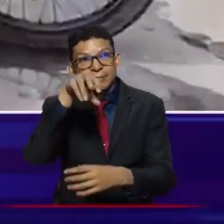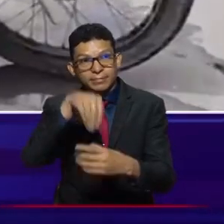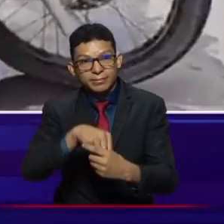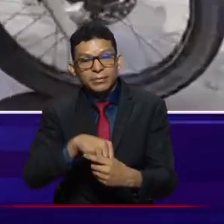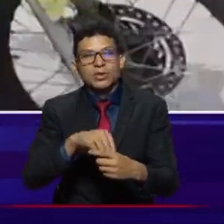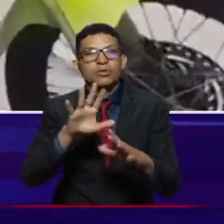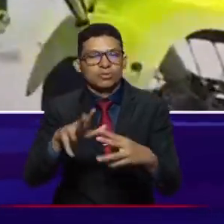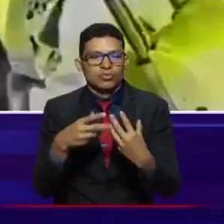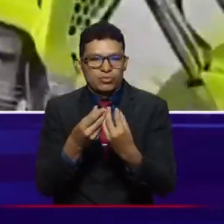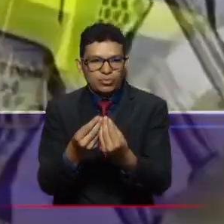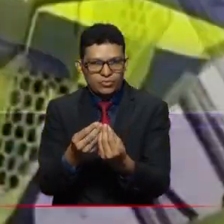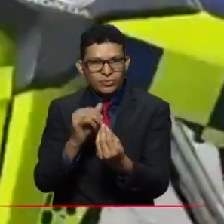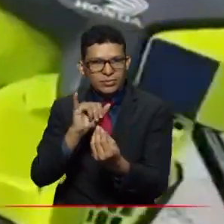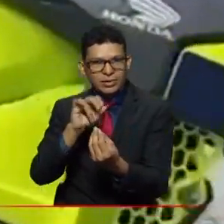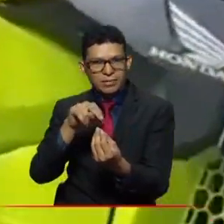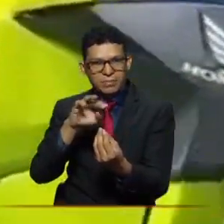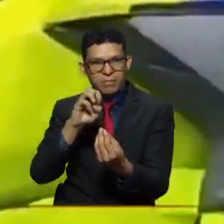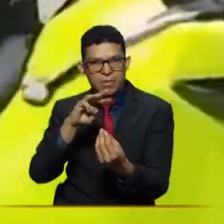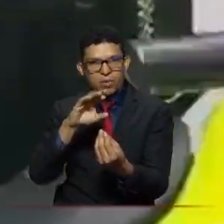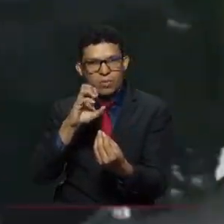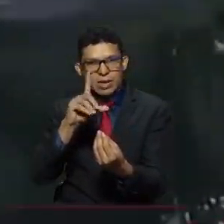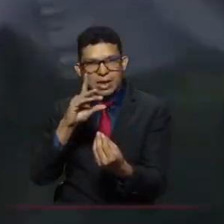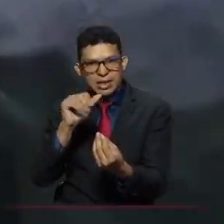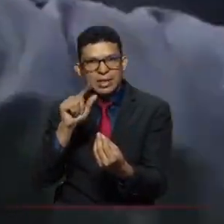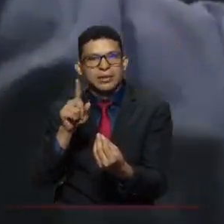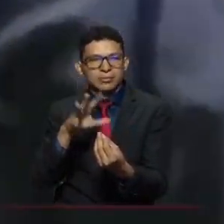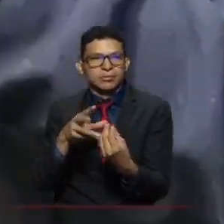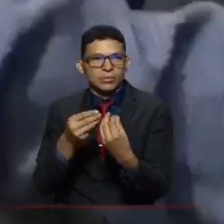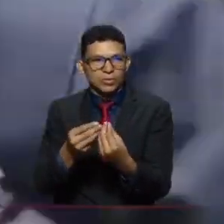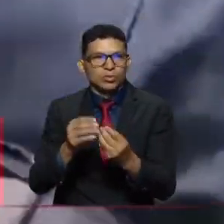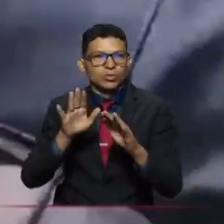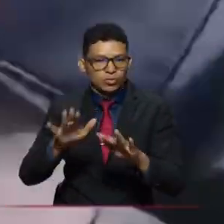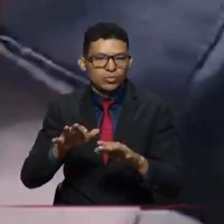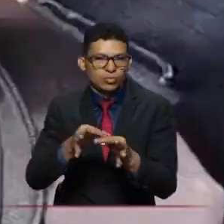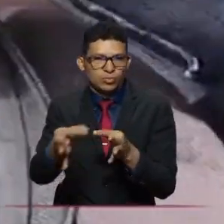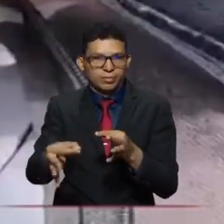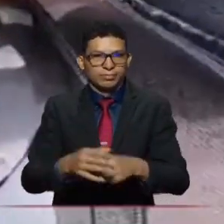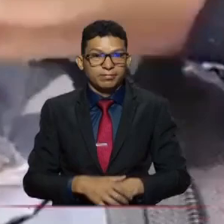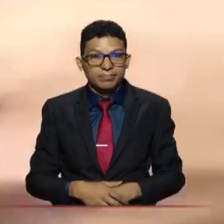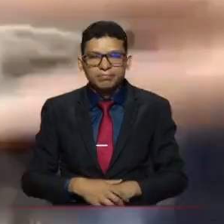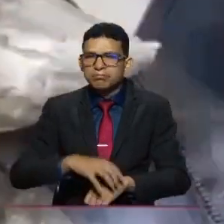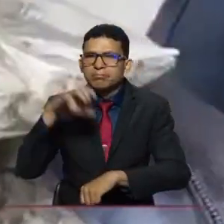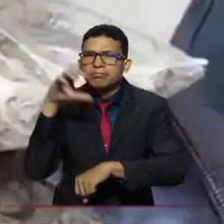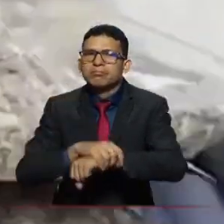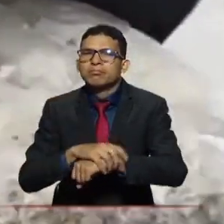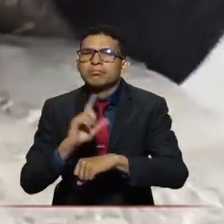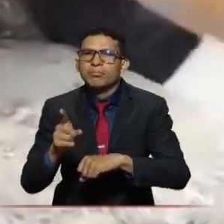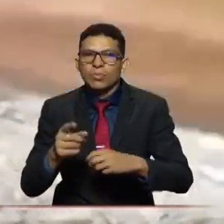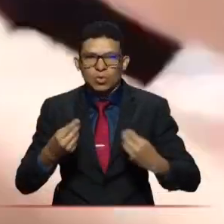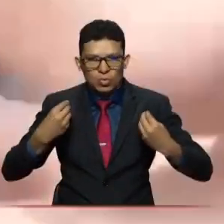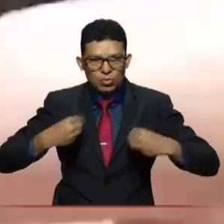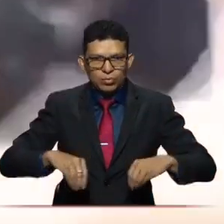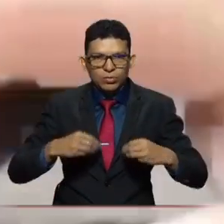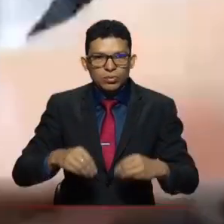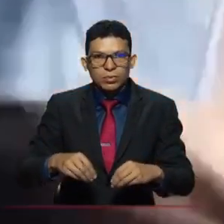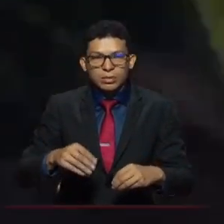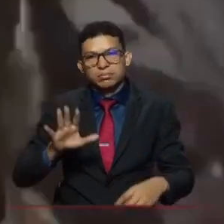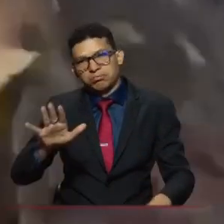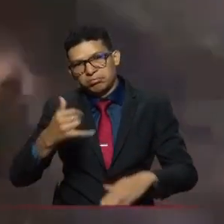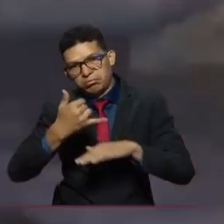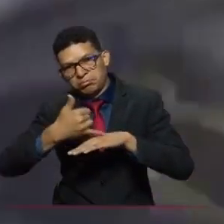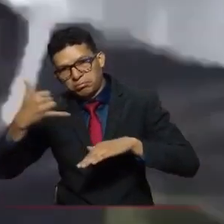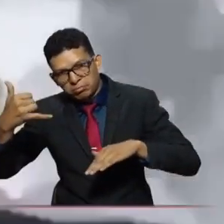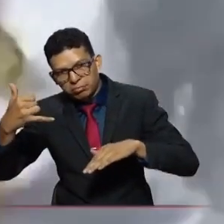la banda criminal La Inmaculada que delinque allí en el municipio Corazón. Estas capturas se han registrado tanto en Tuluá como en los municipios de